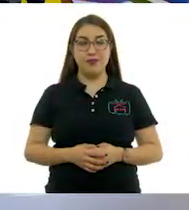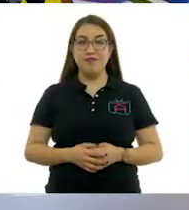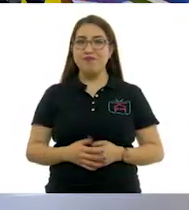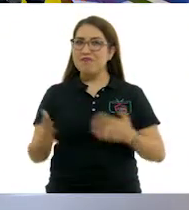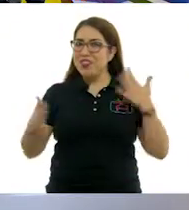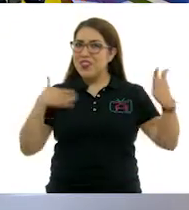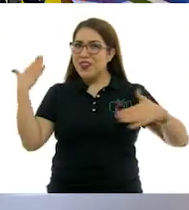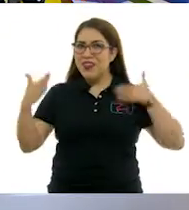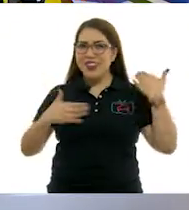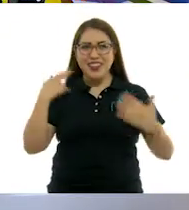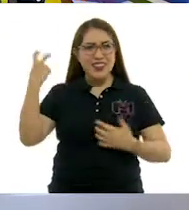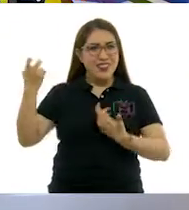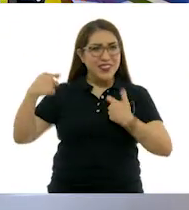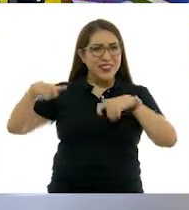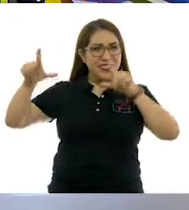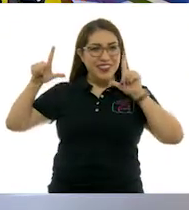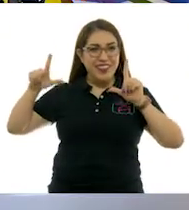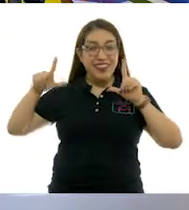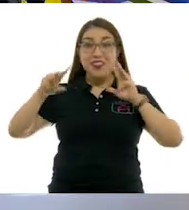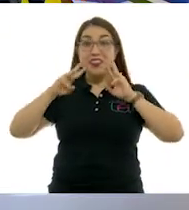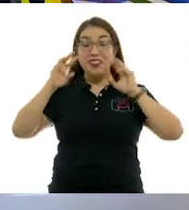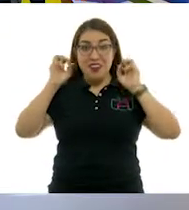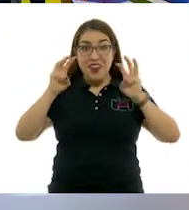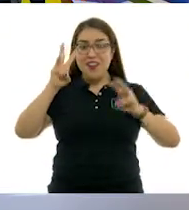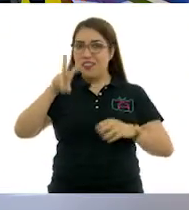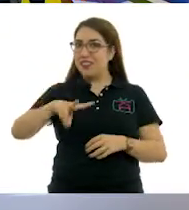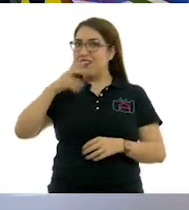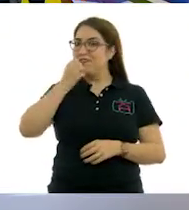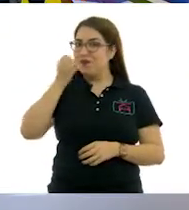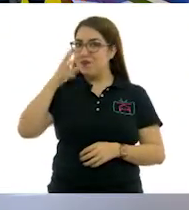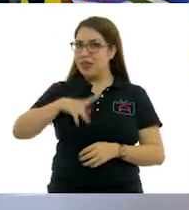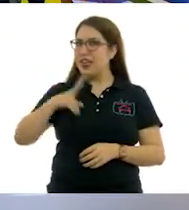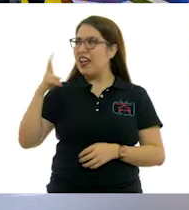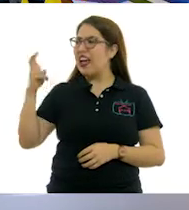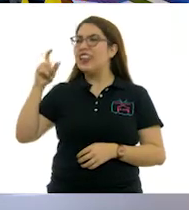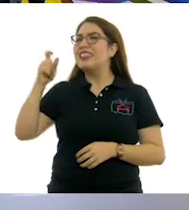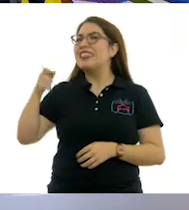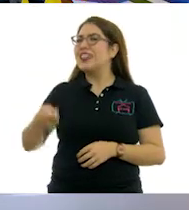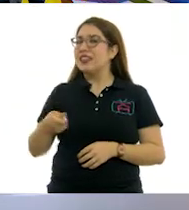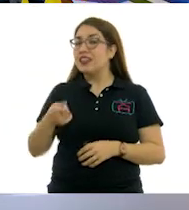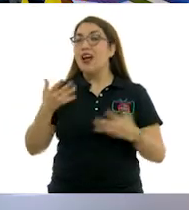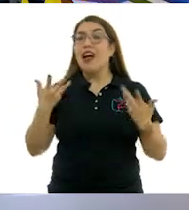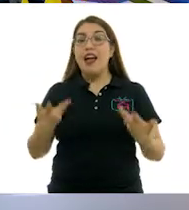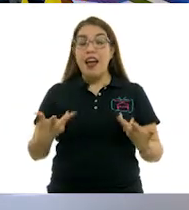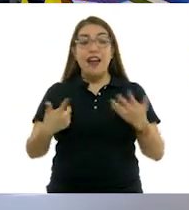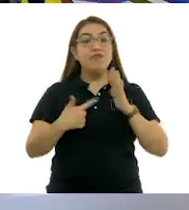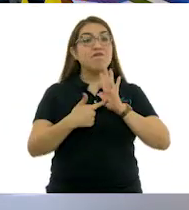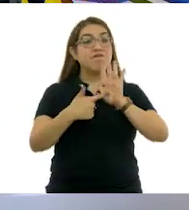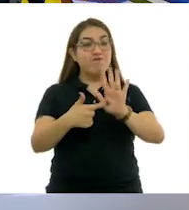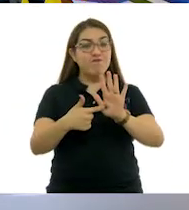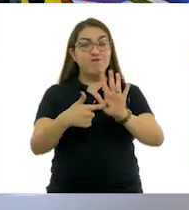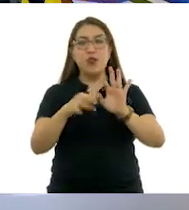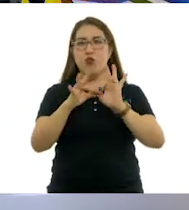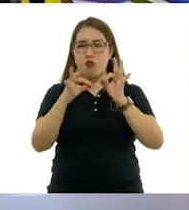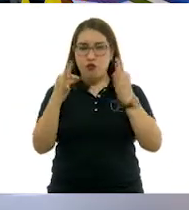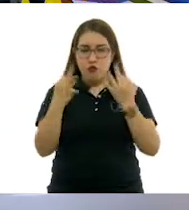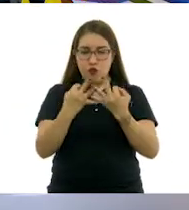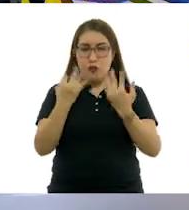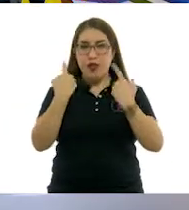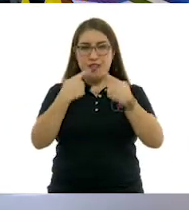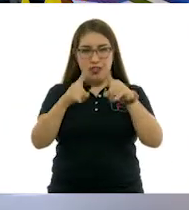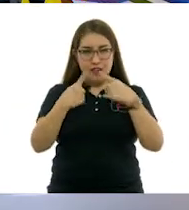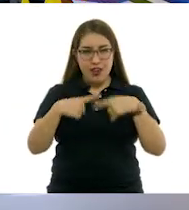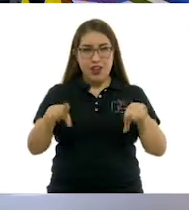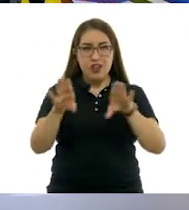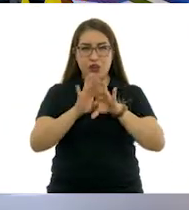¡Qué divertido video, maestro Alan! ¡Wow! ¡Qué padre estuvo, ¿verdad? Esto nos demuestra justo las diferentes trayectorias y